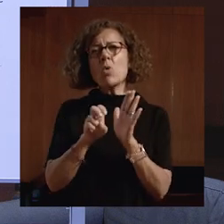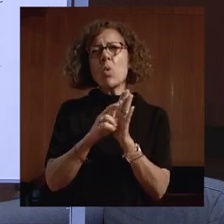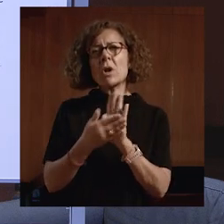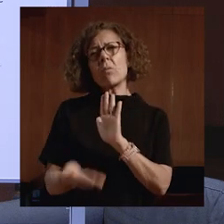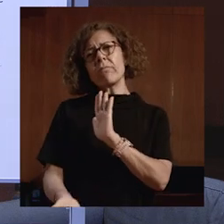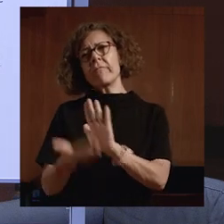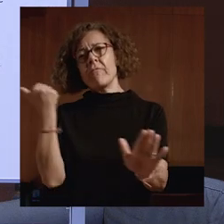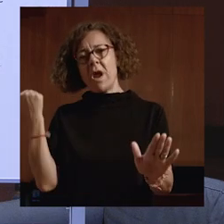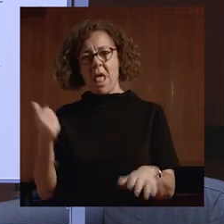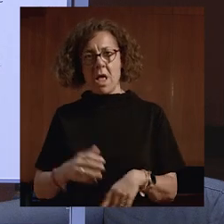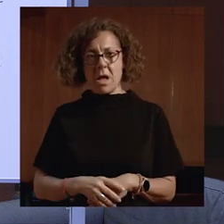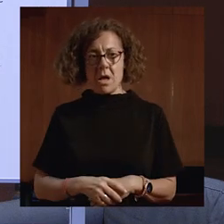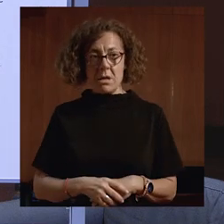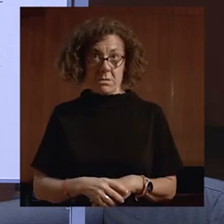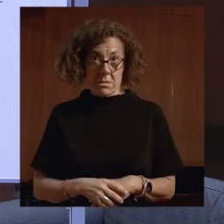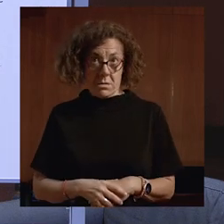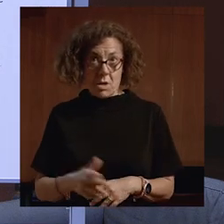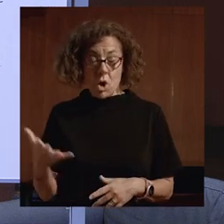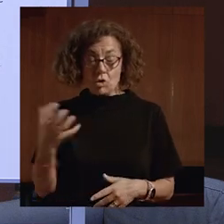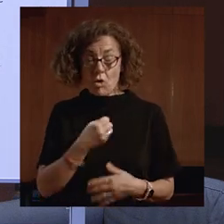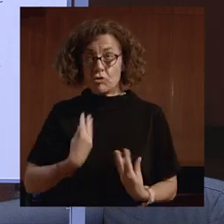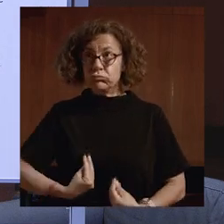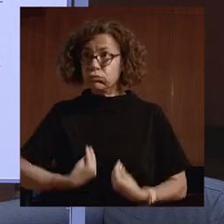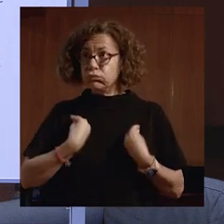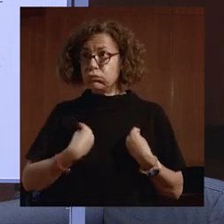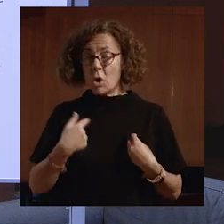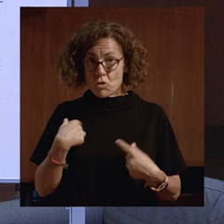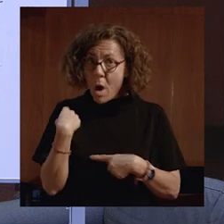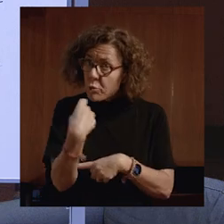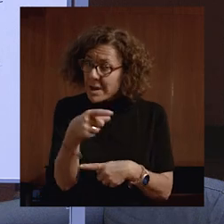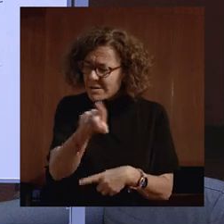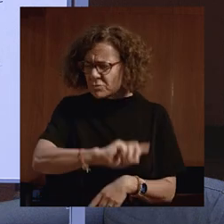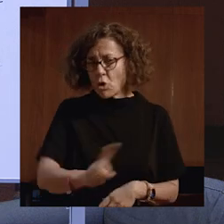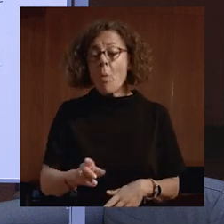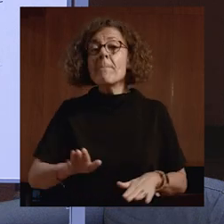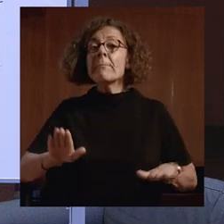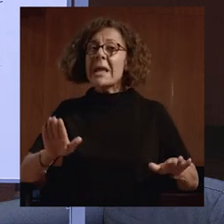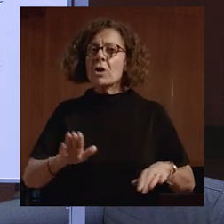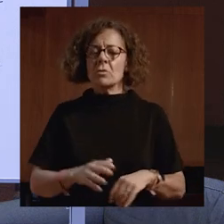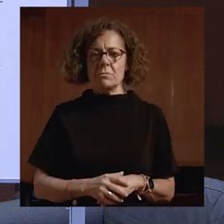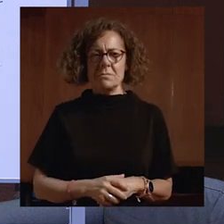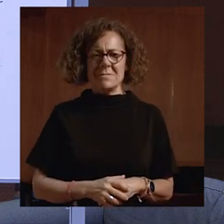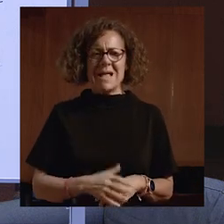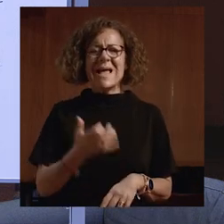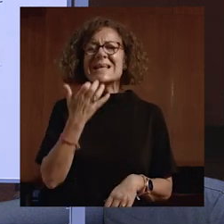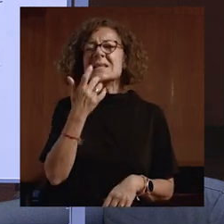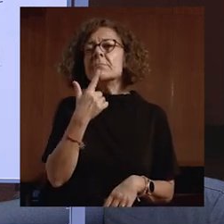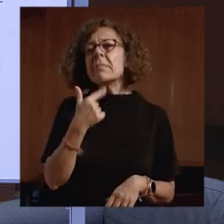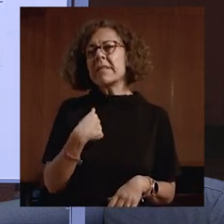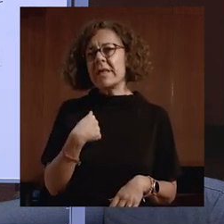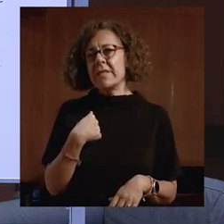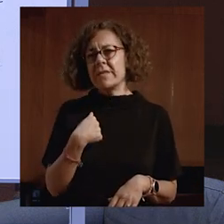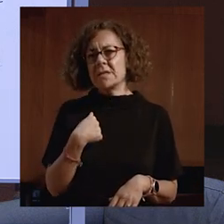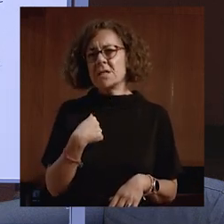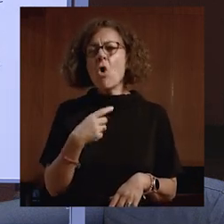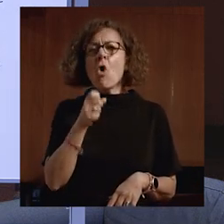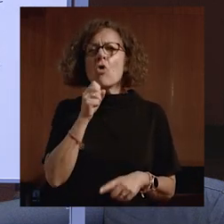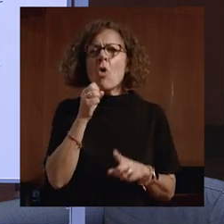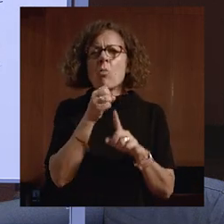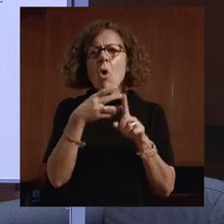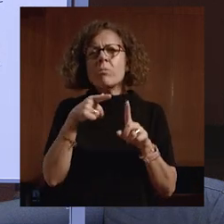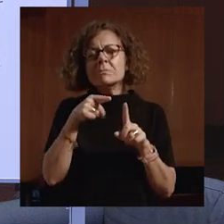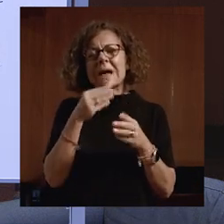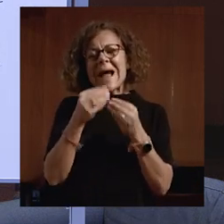académico general. Lógico, no seré yo el que apoye esa medida. Pero si tú a mí me dijeras cómo enfocarías eso